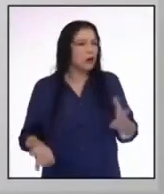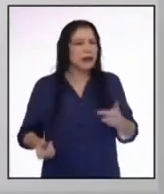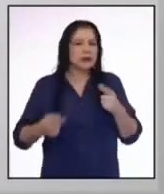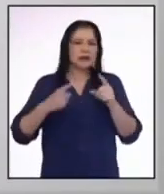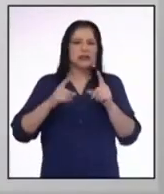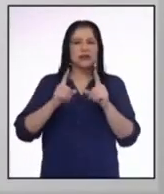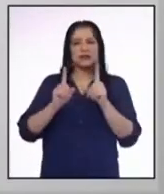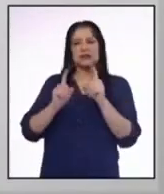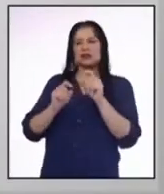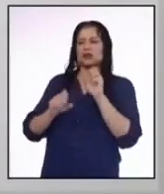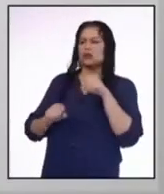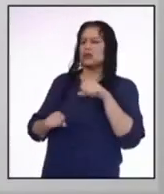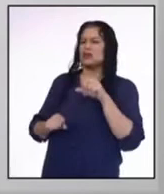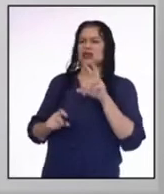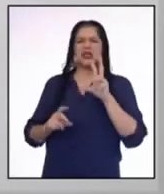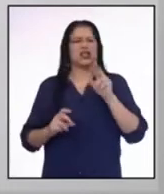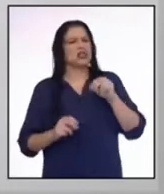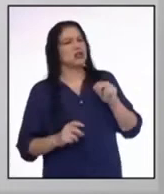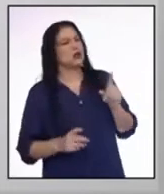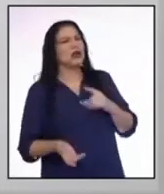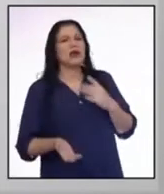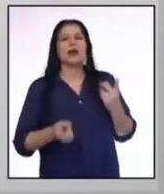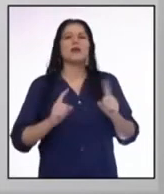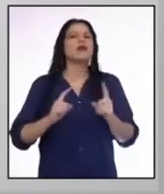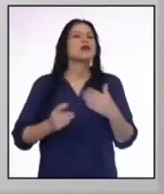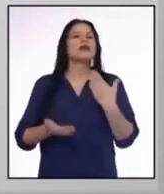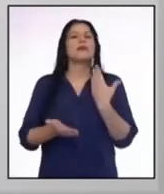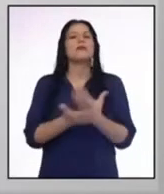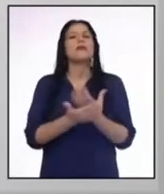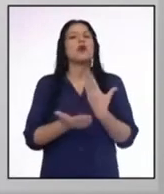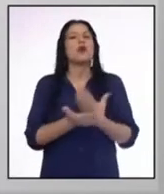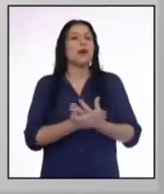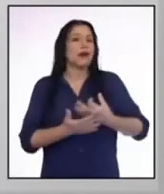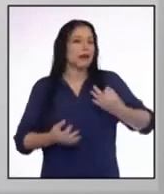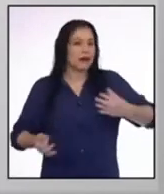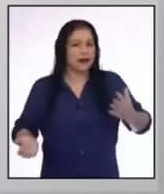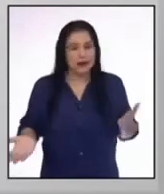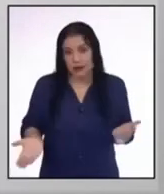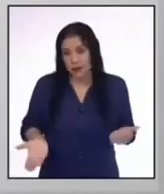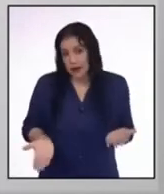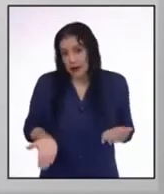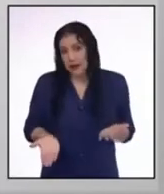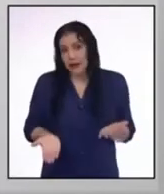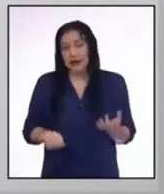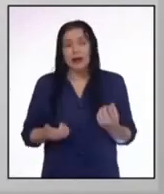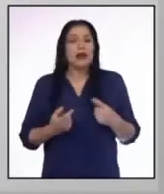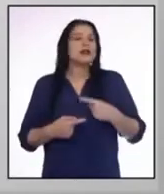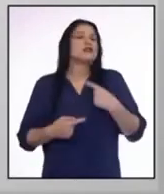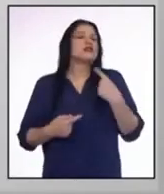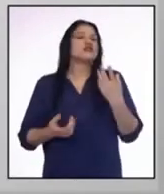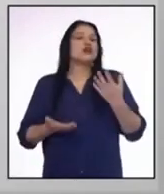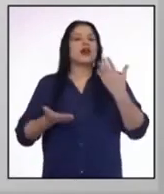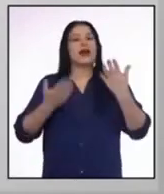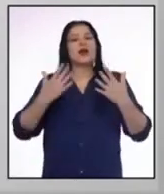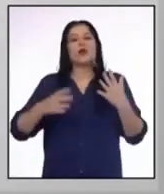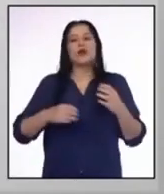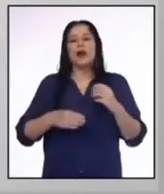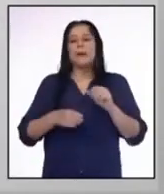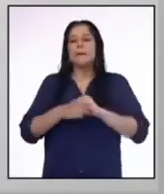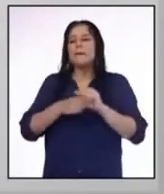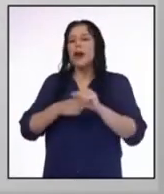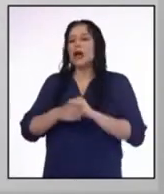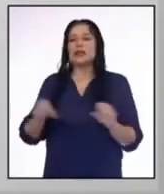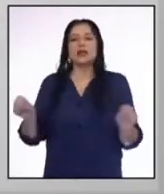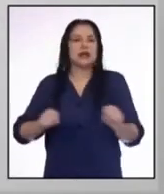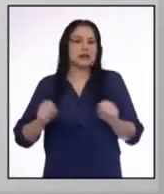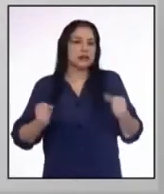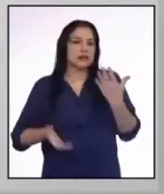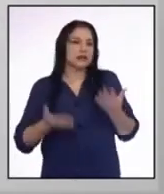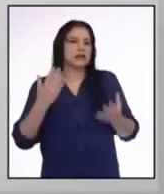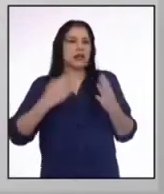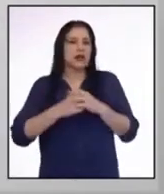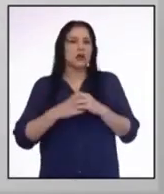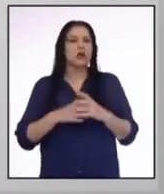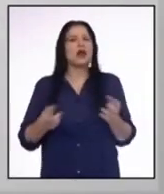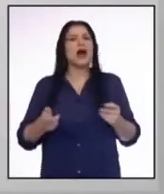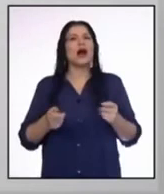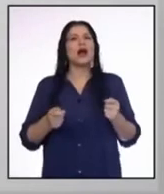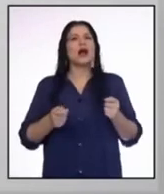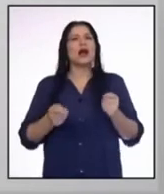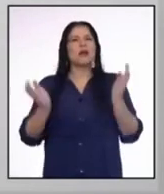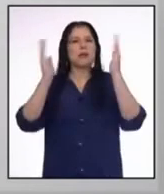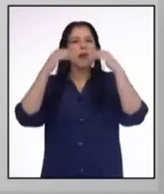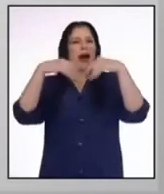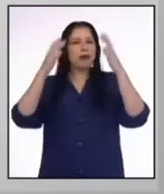sido cuestionada por no haber sido probada en la realidad, sino en un simulacro y en una demolición